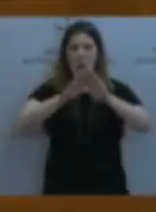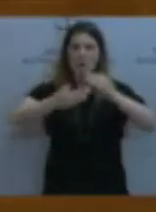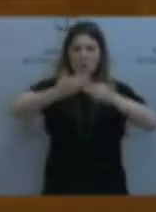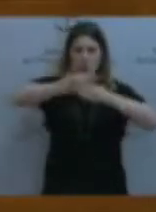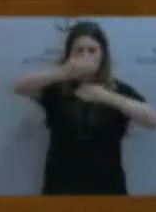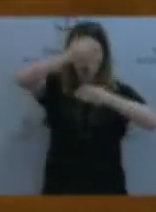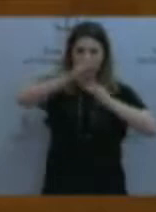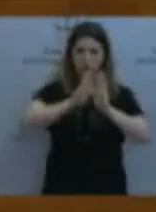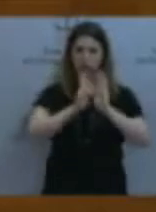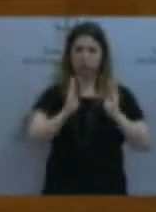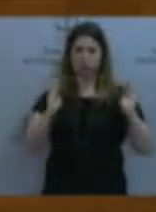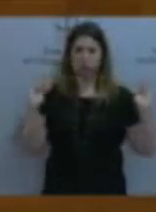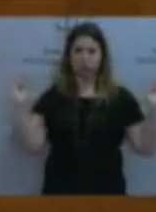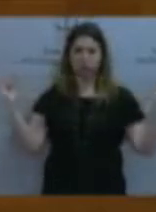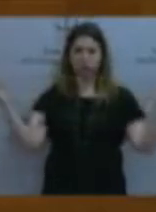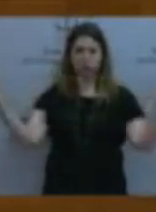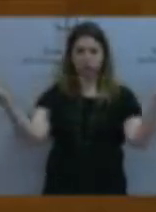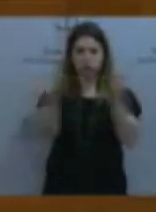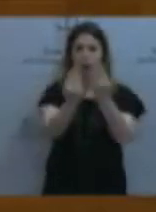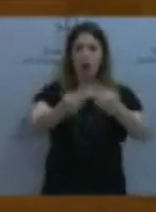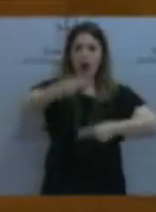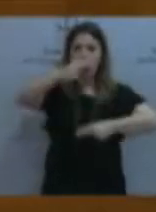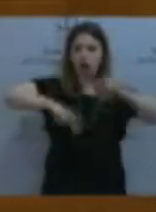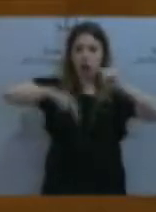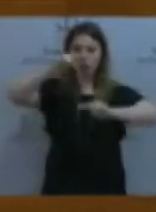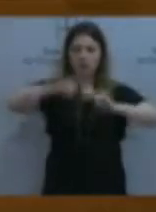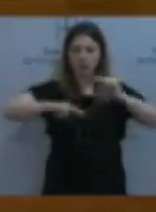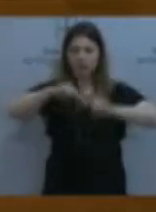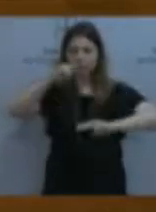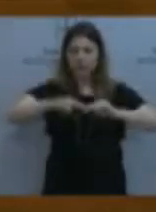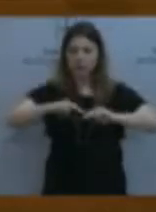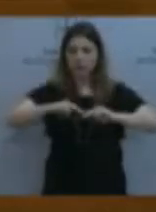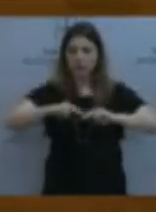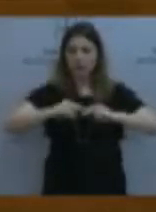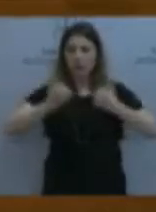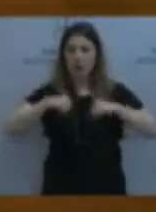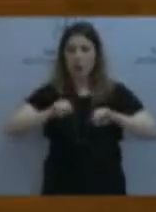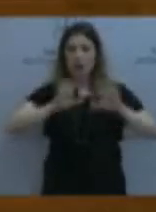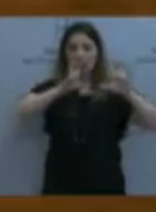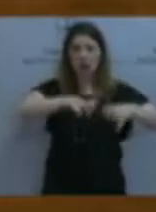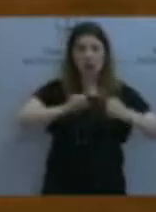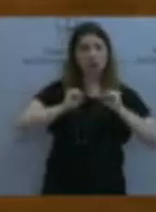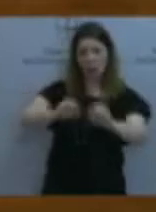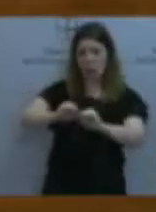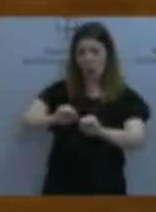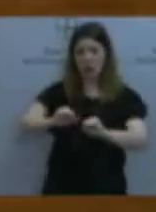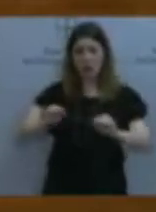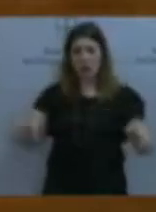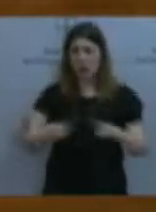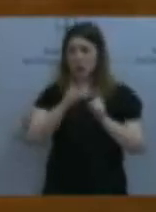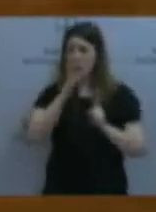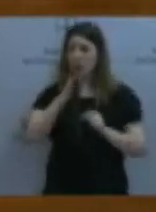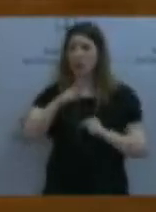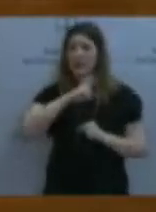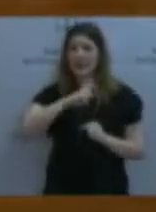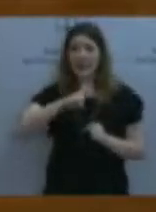construido pese a la condena de la Corte Internacional de La Haya, porque Israel, el Estado de Israel, ahora